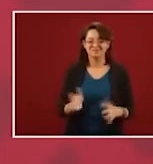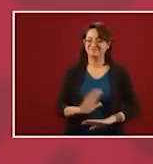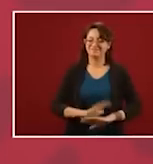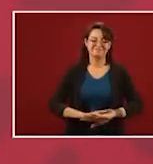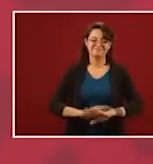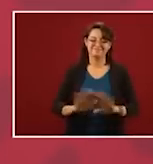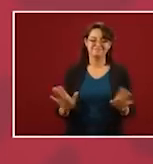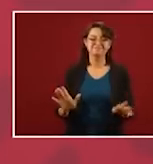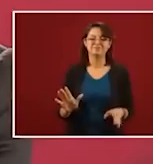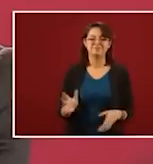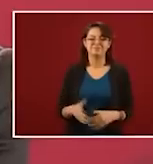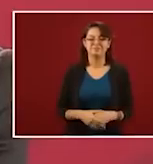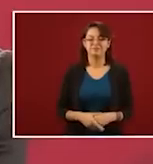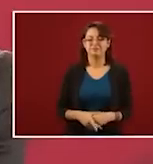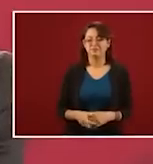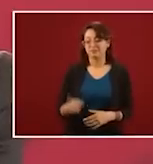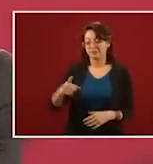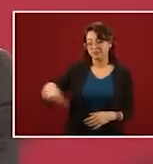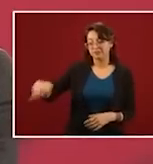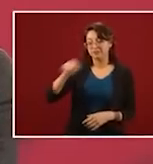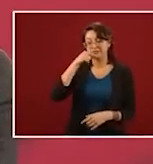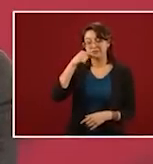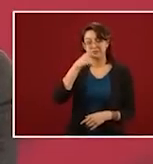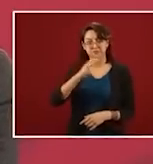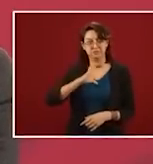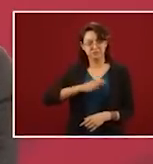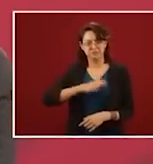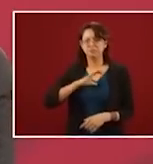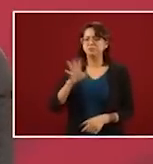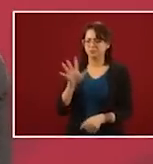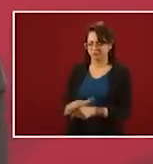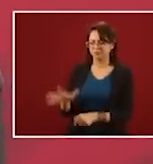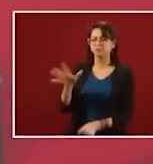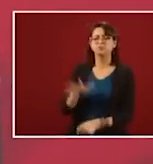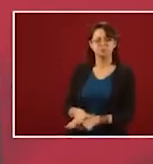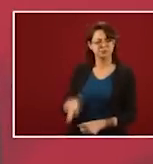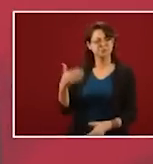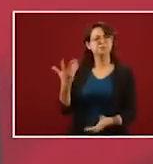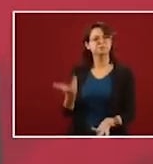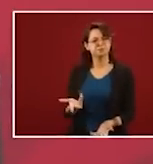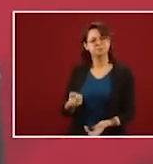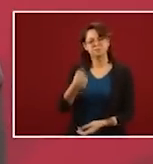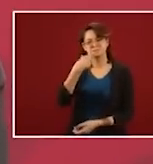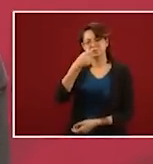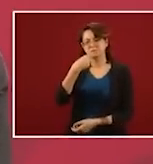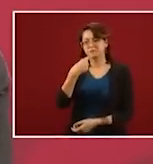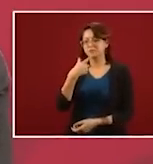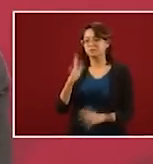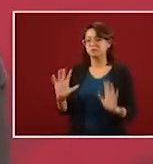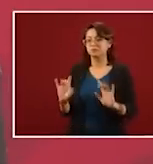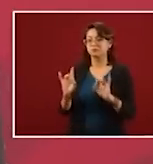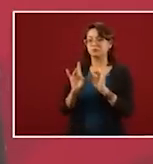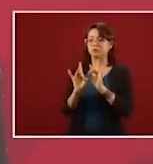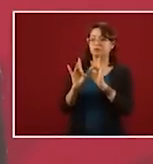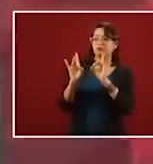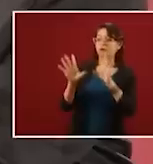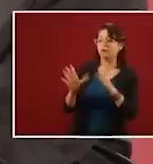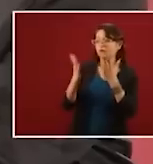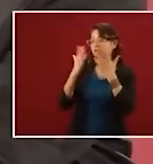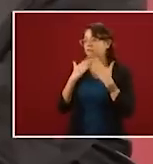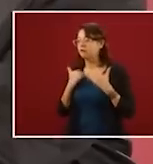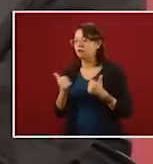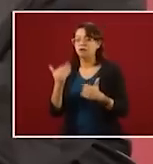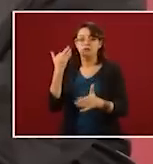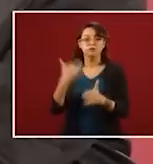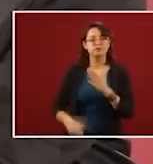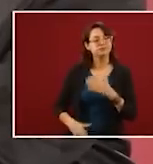En el caso de los niños de cáncer. Y no va a haber nunca falta de medicamentos,